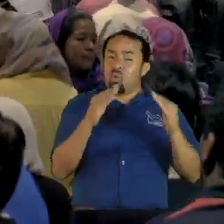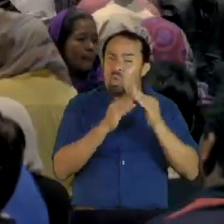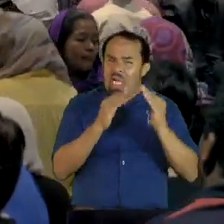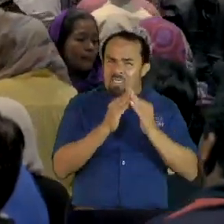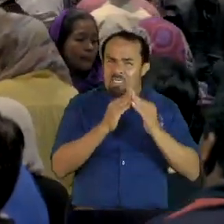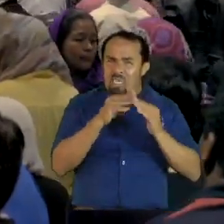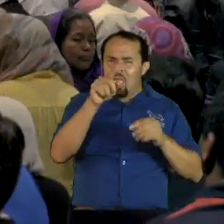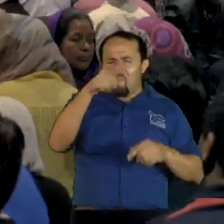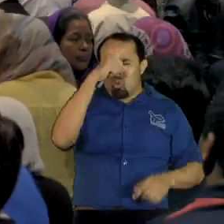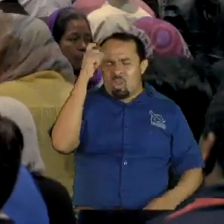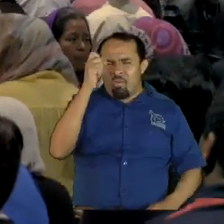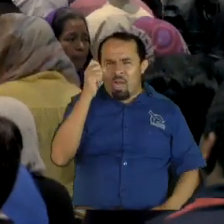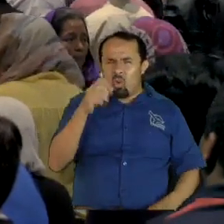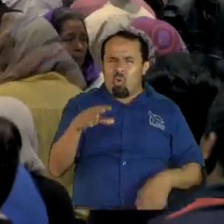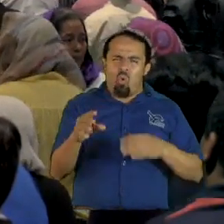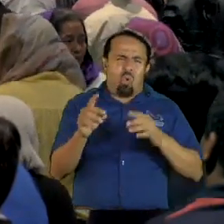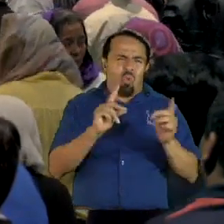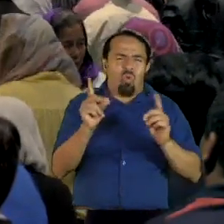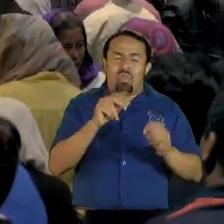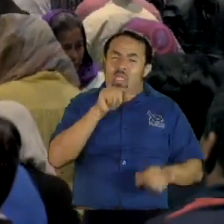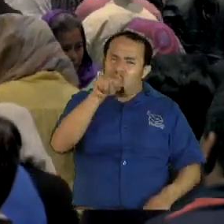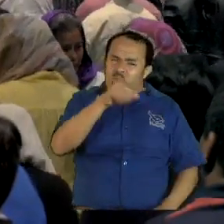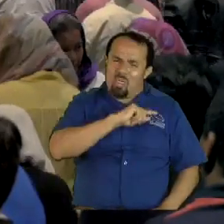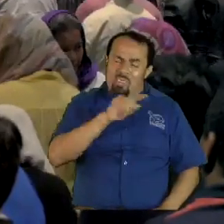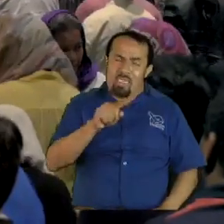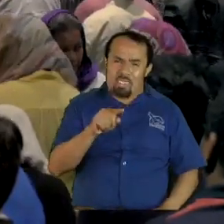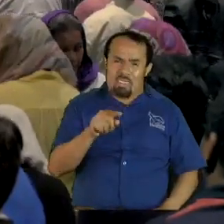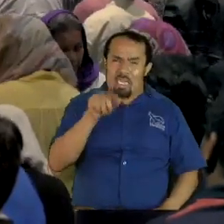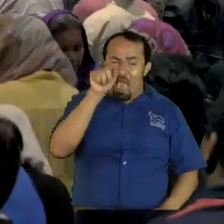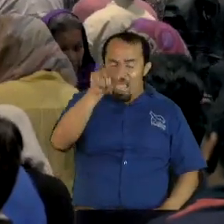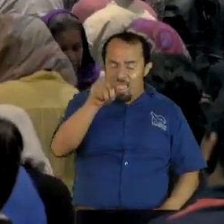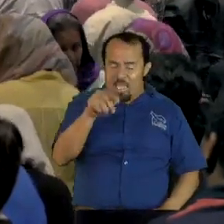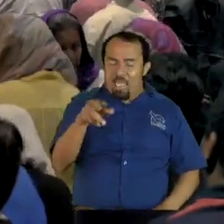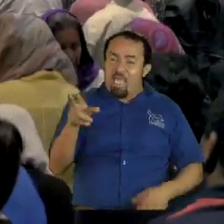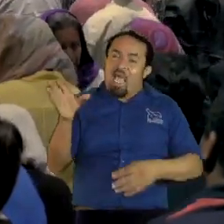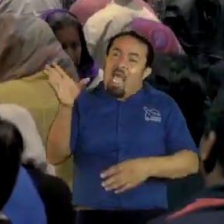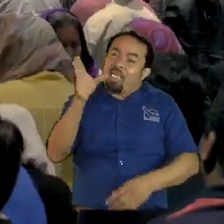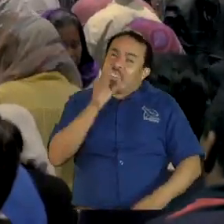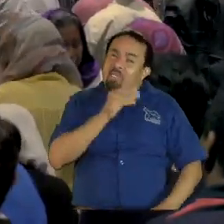Es un momento de mucha intimidad con Él.